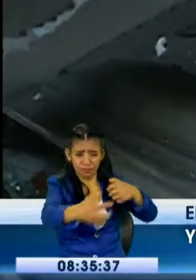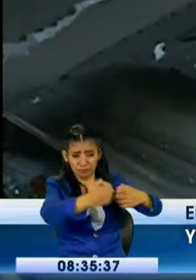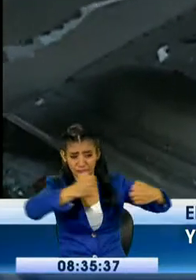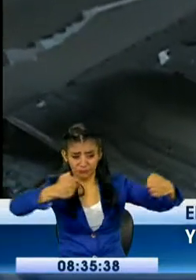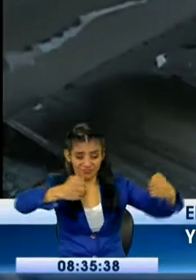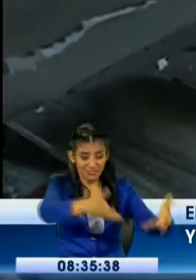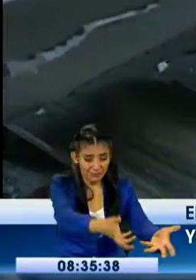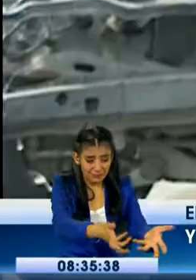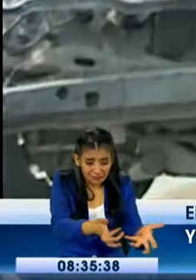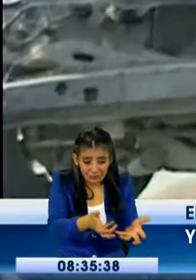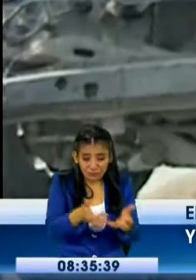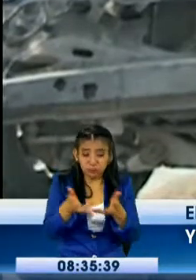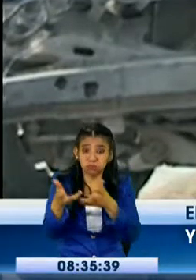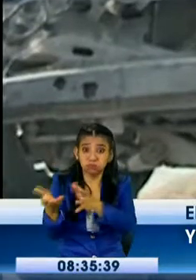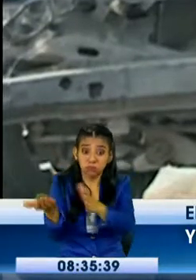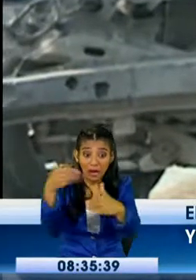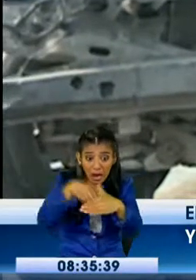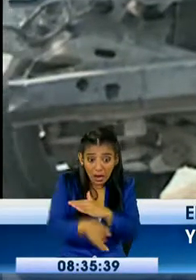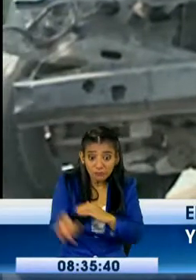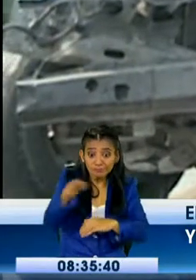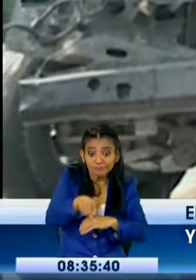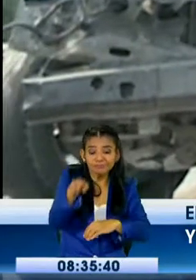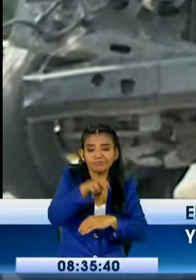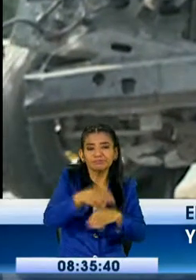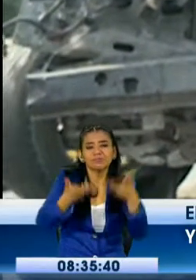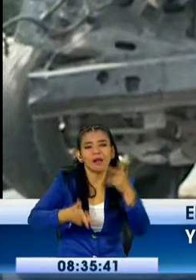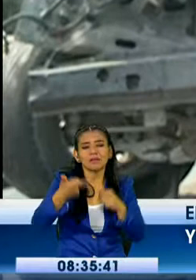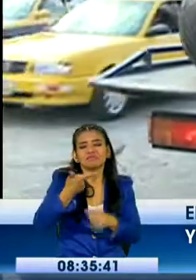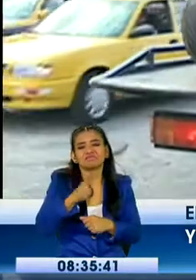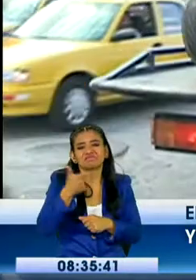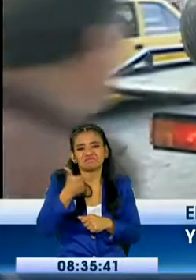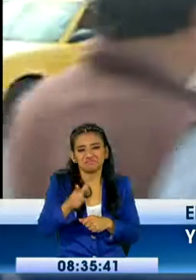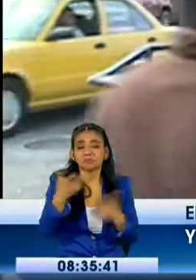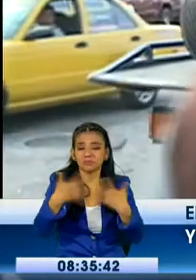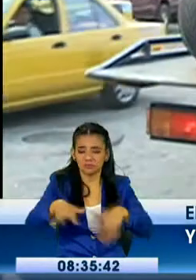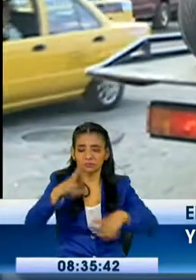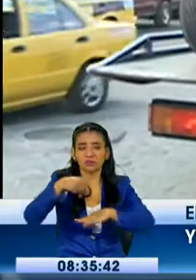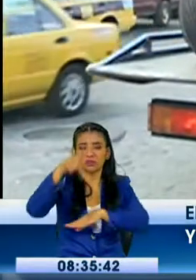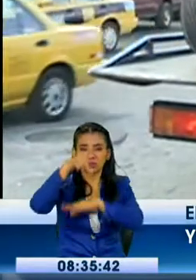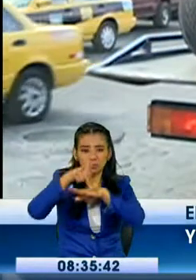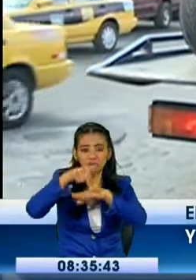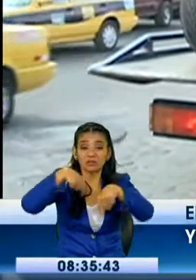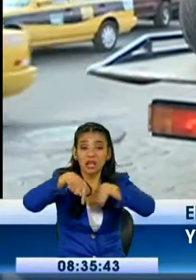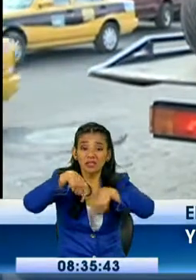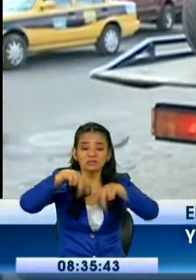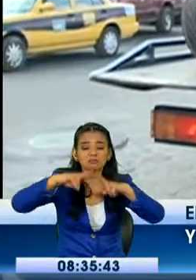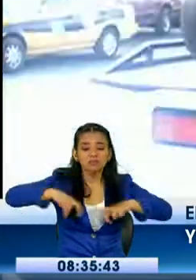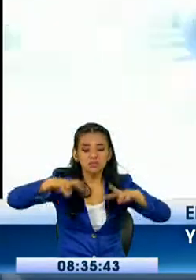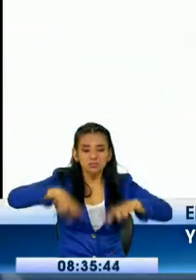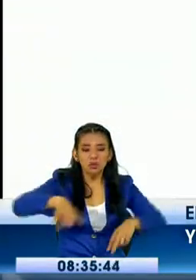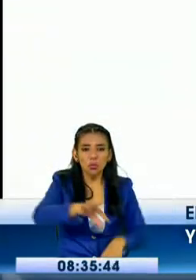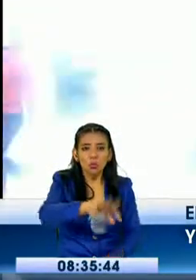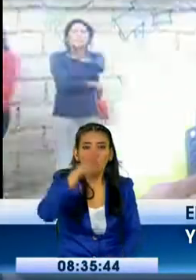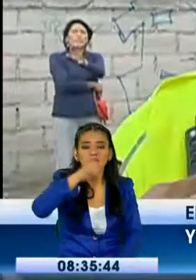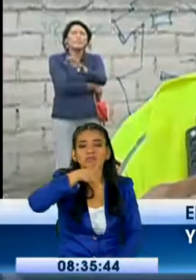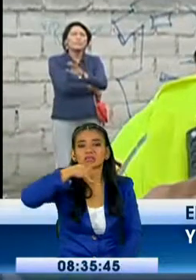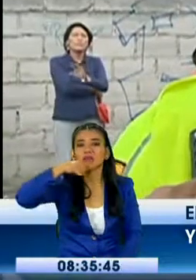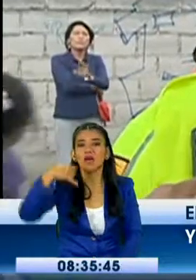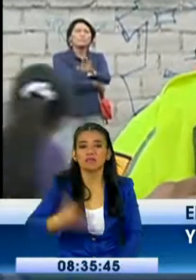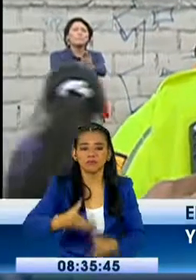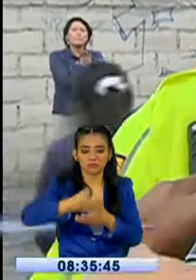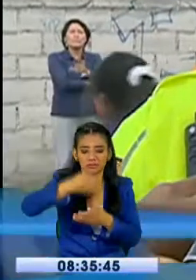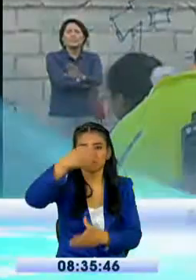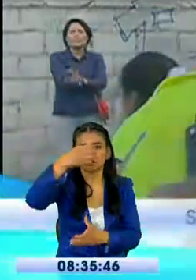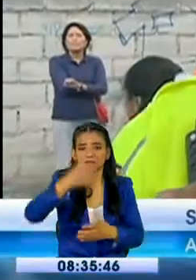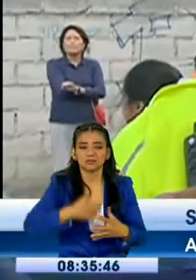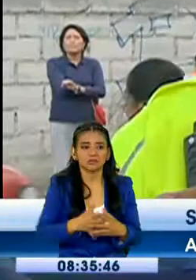se descarta que los ocupantes estaban ingiriendo licor. Los peritos de tránsito habrían encontrado botellas de cerveza. Se presume que